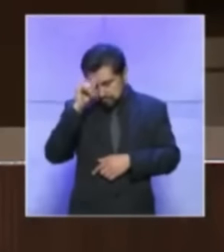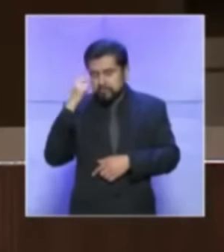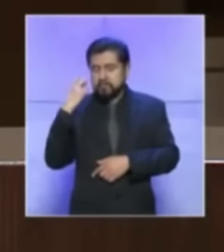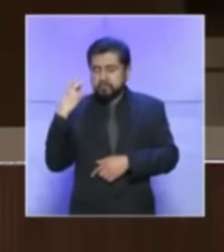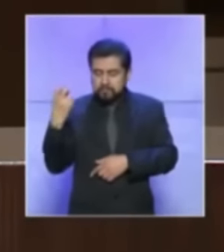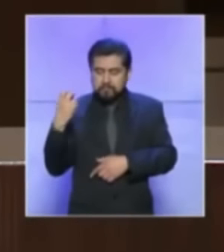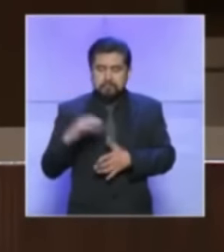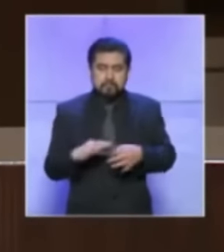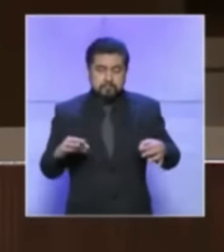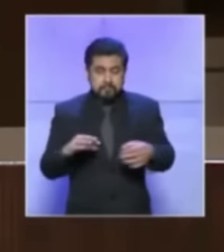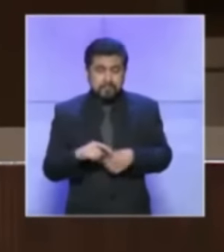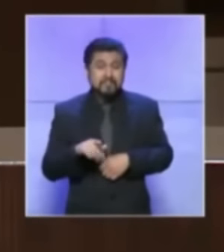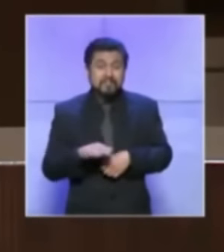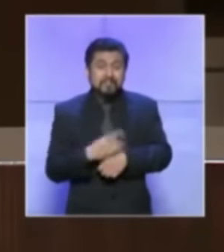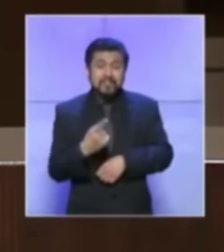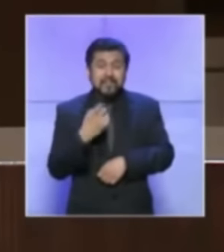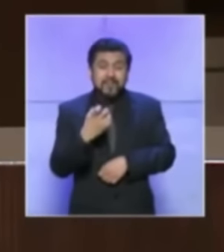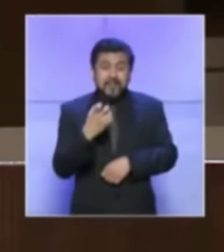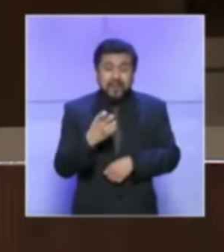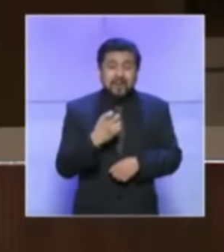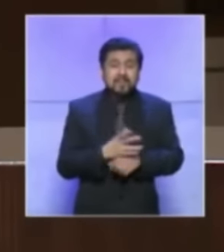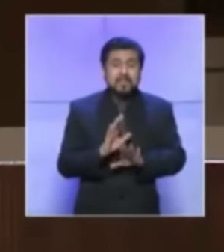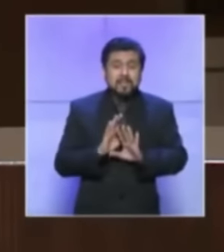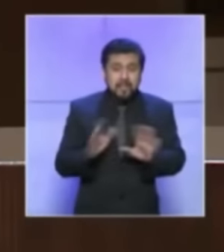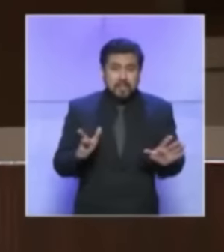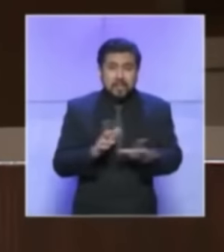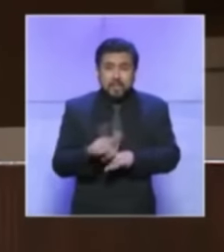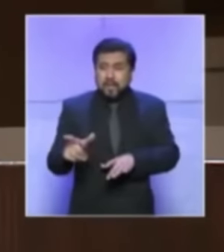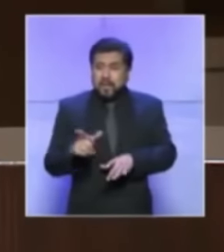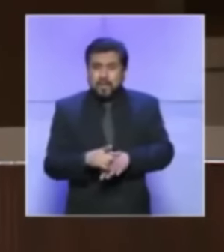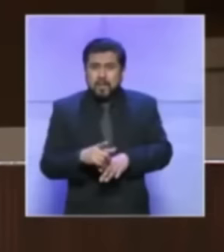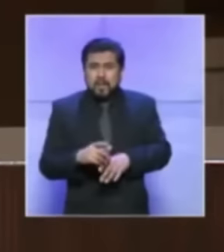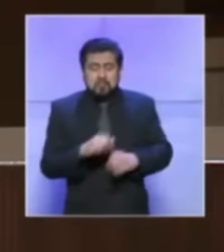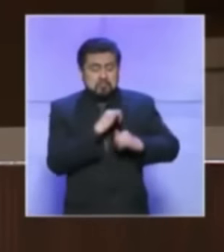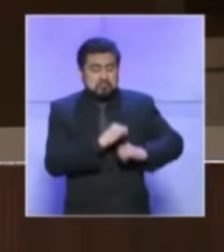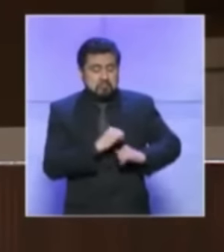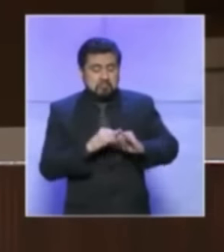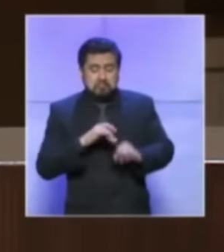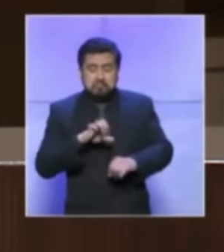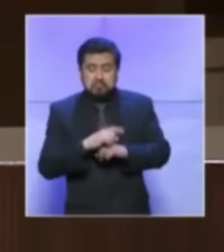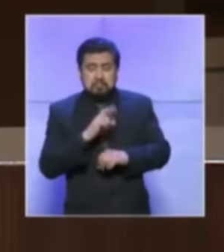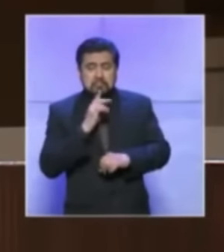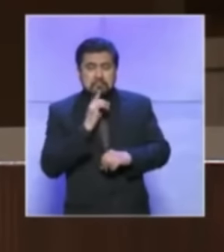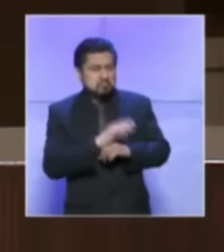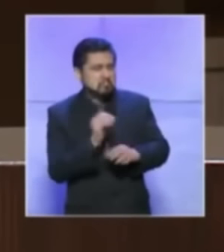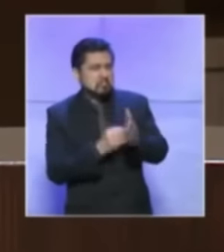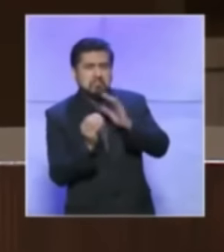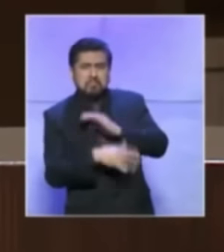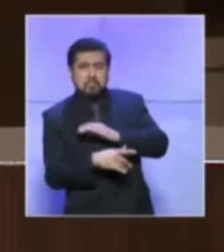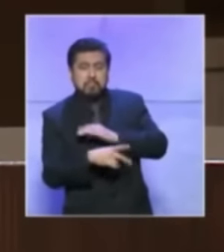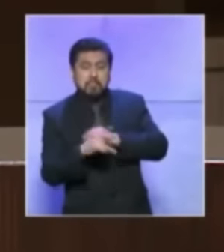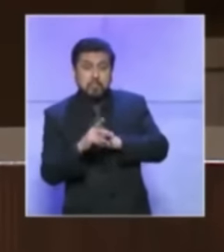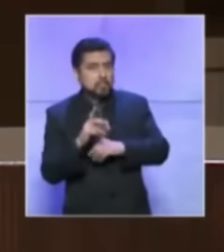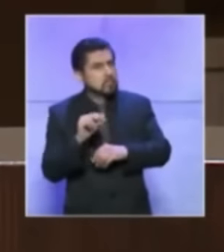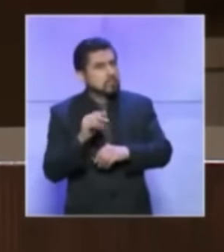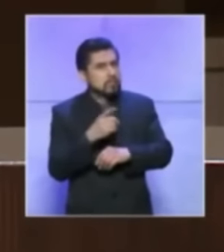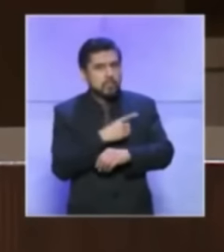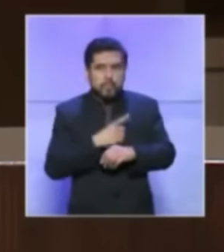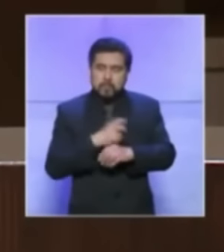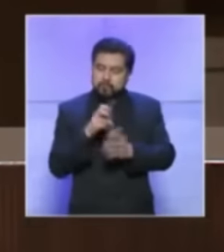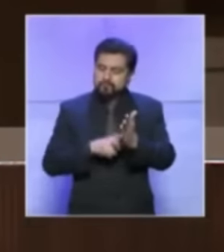caso también el acuerdo impugnado que desecha la queja presentada debe ser revocado.